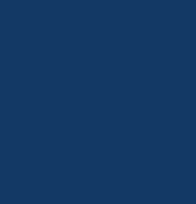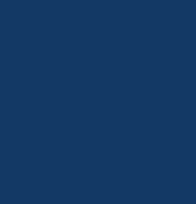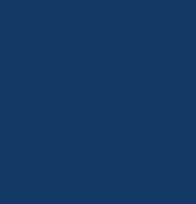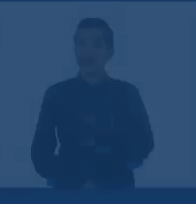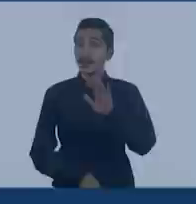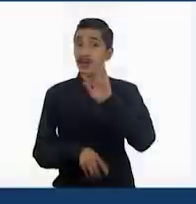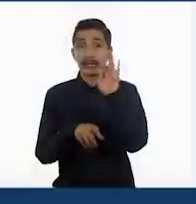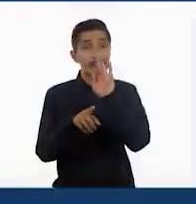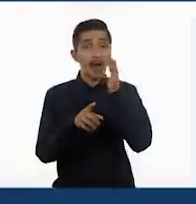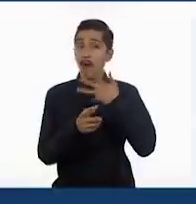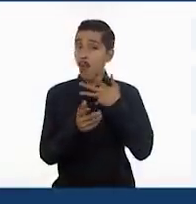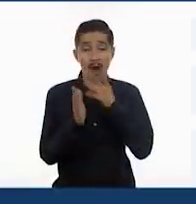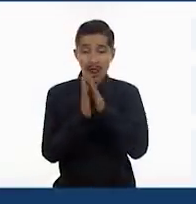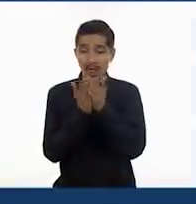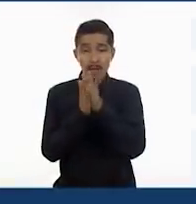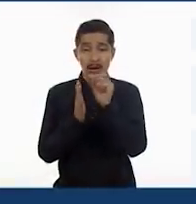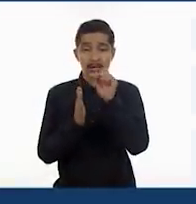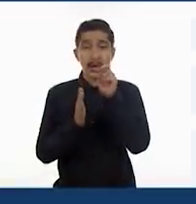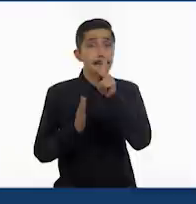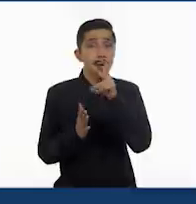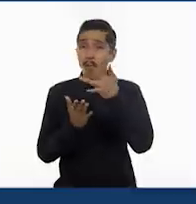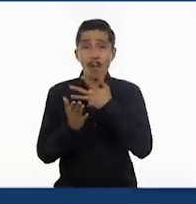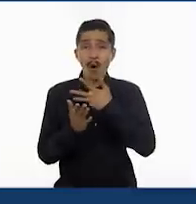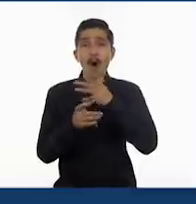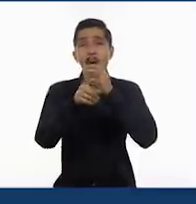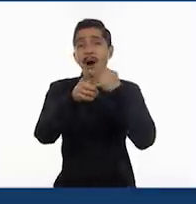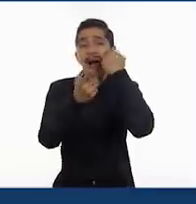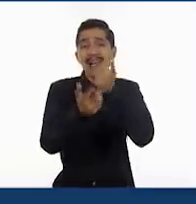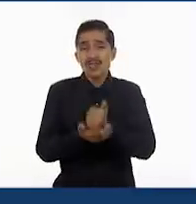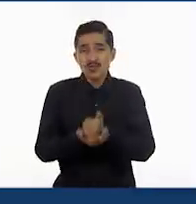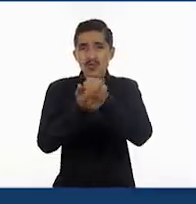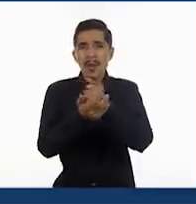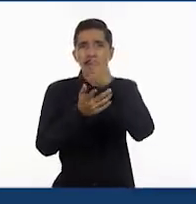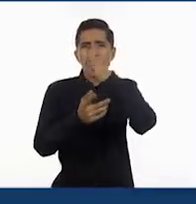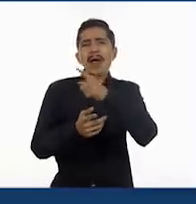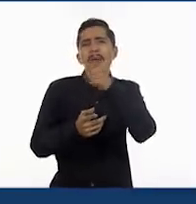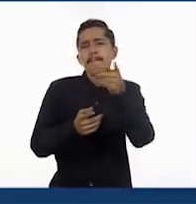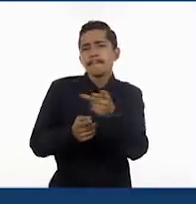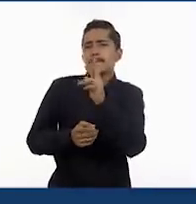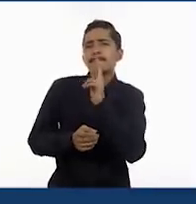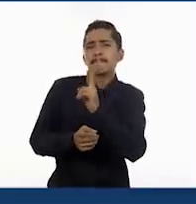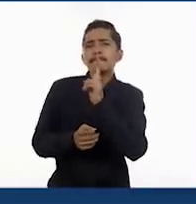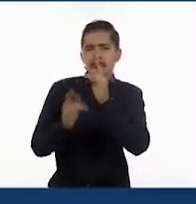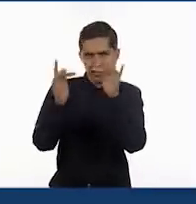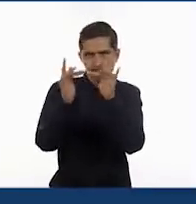Si no tienes el libro de texto o necesitas ayuda para responder las preguntas, contáctanos.